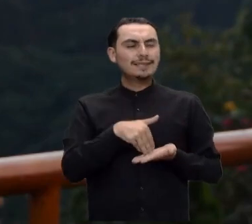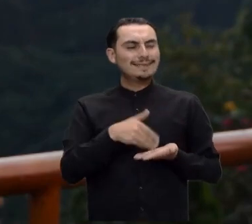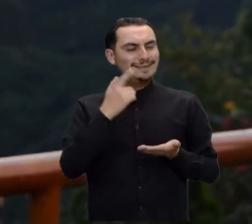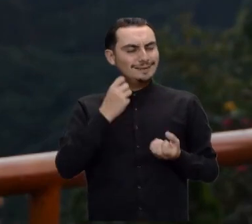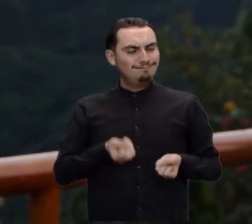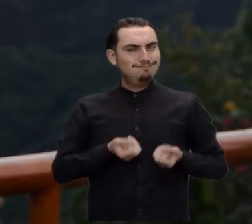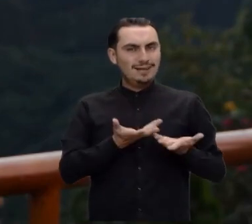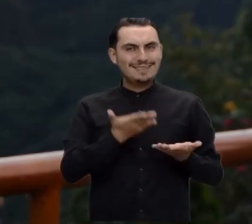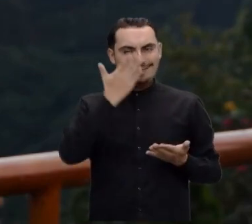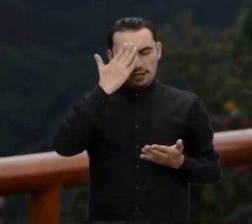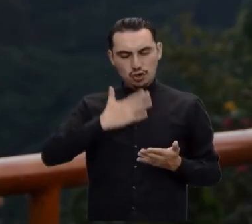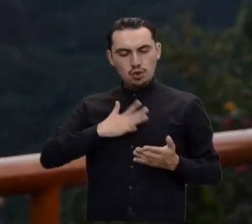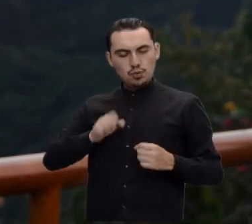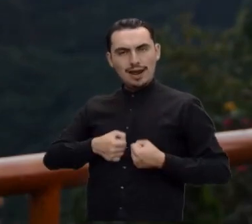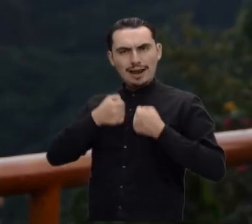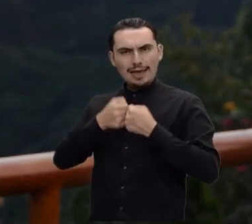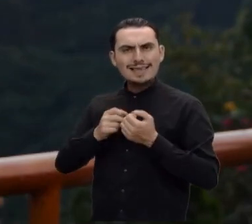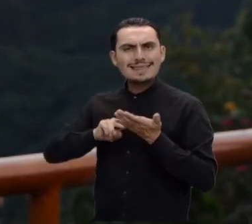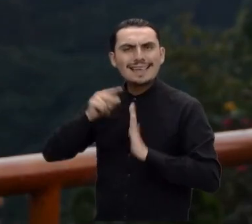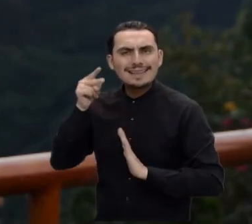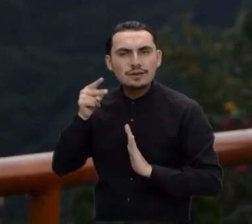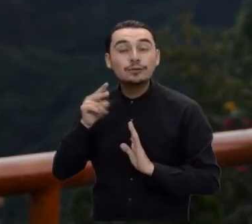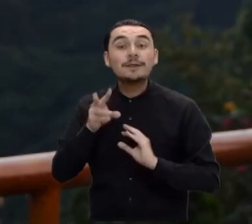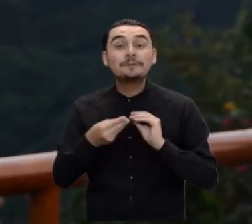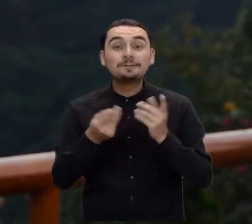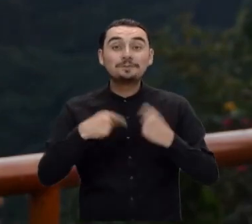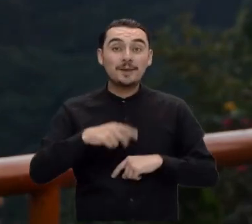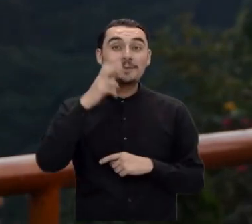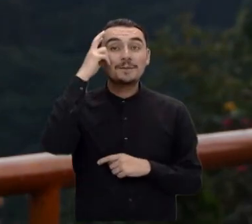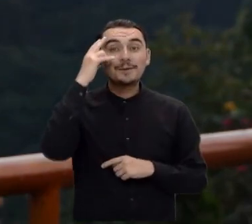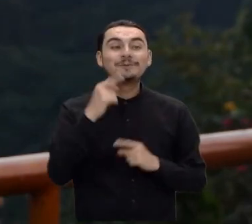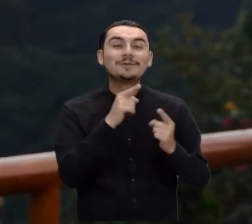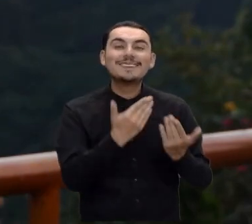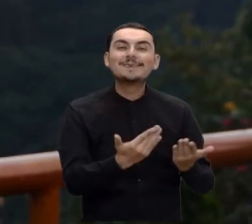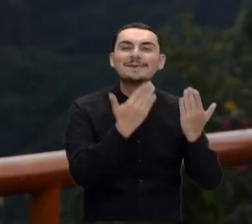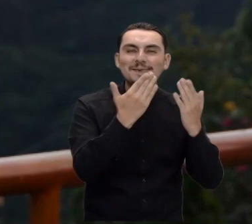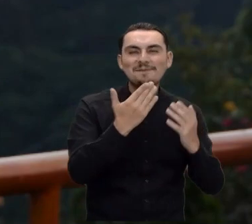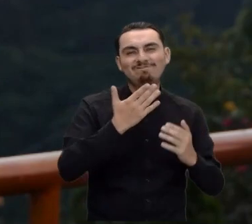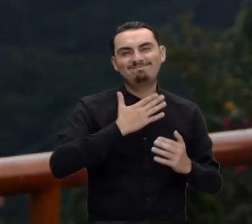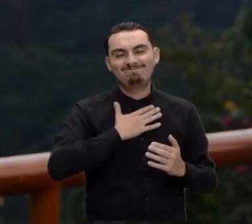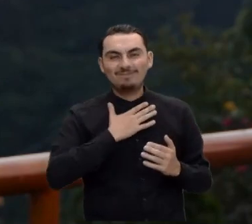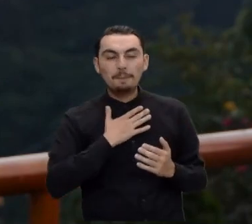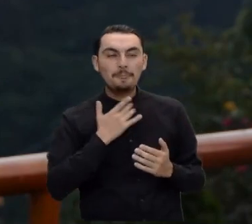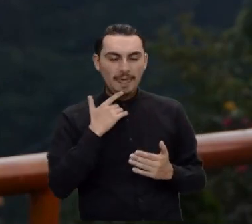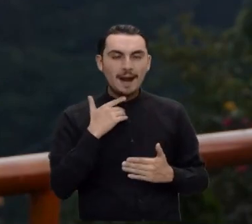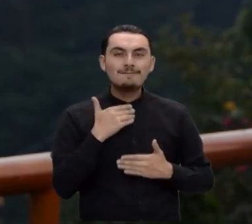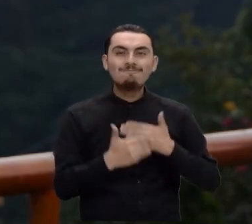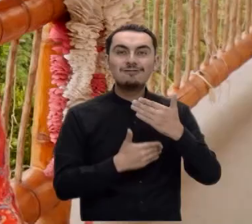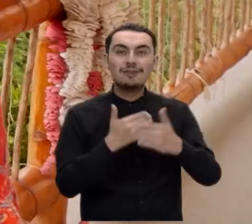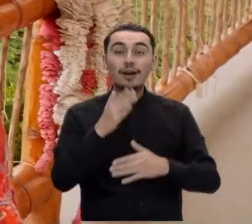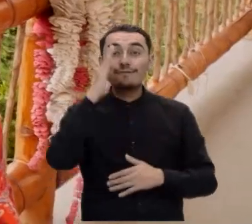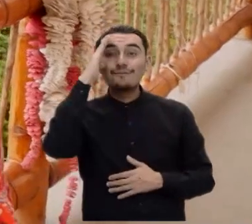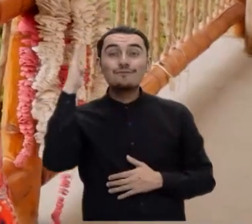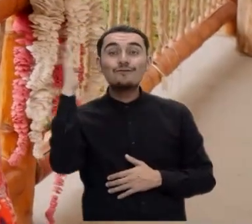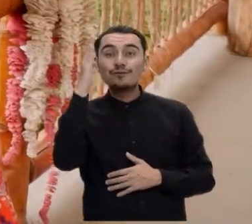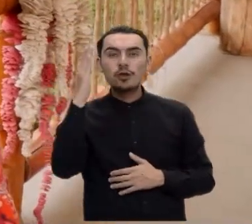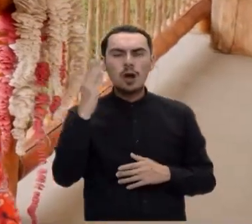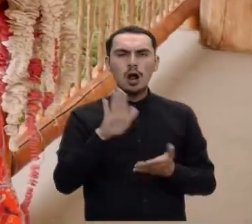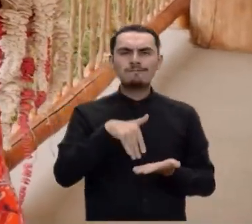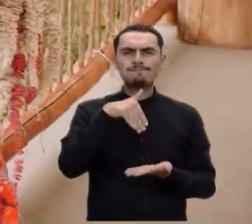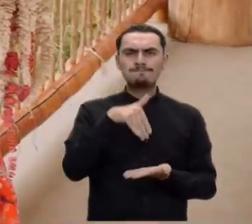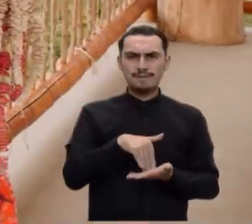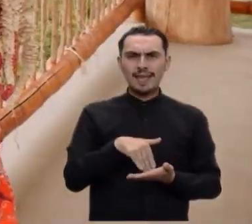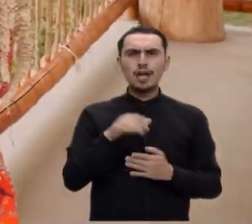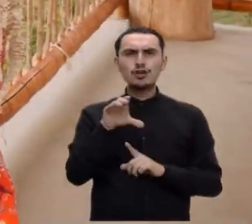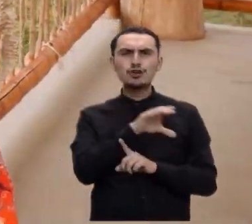encontrar en nosotros un aliado desde el punto de vista técnico y que por supuesto eso va a favorecer en el largo plazo en